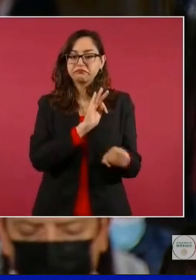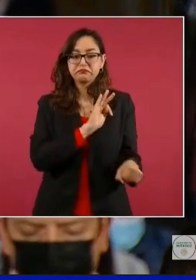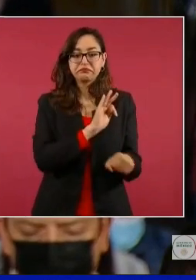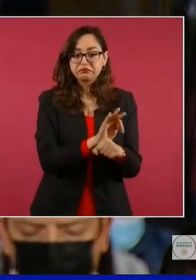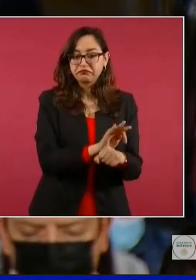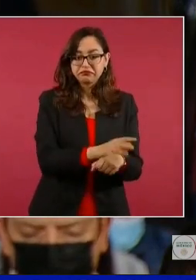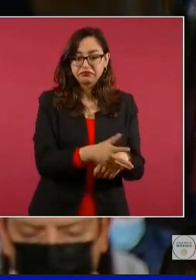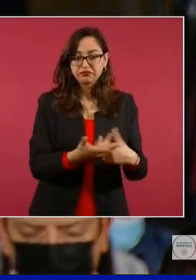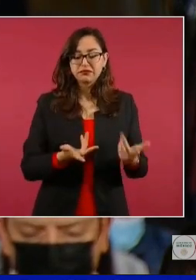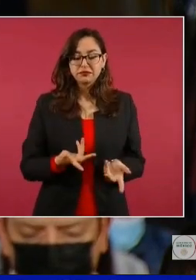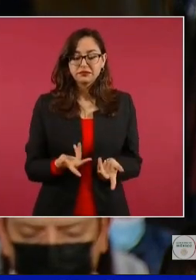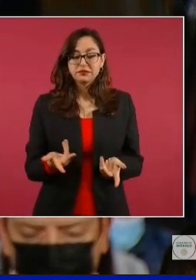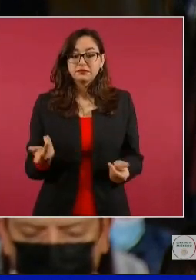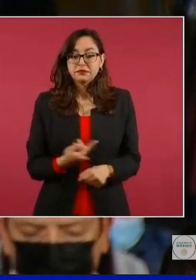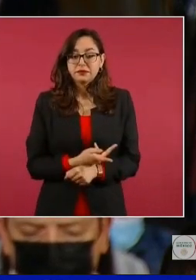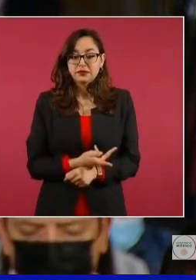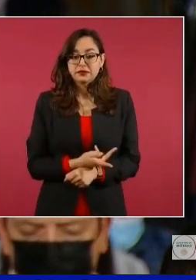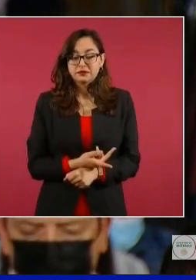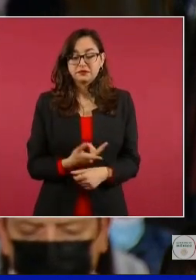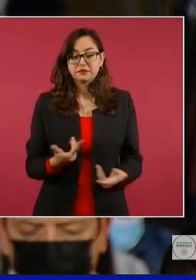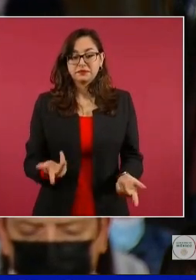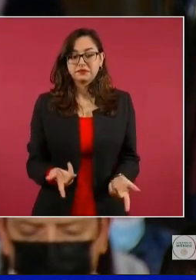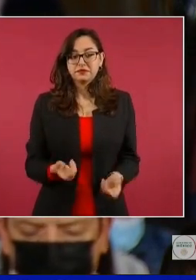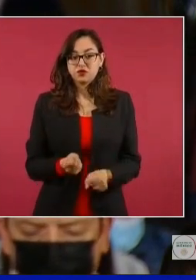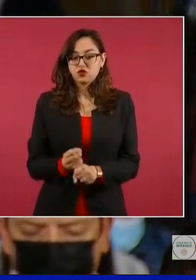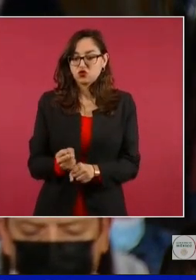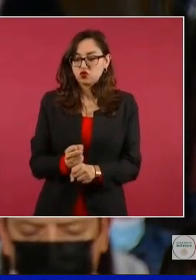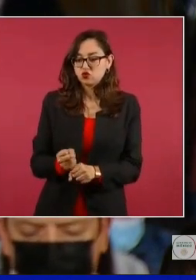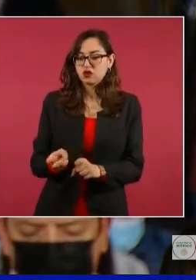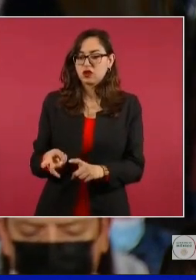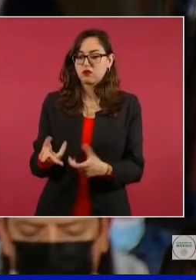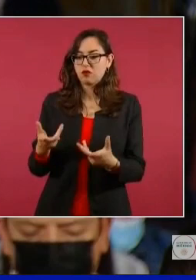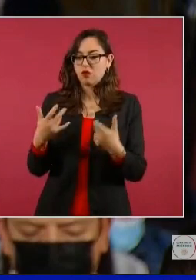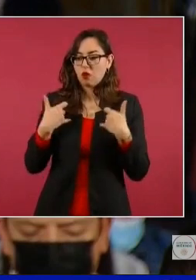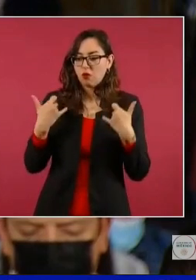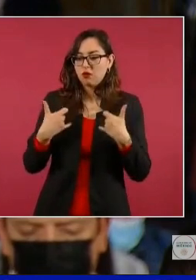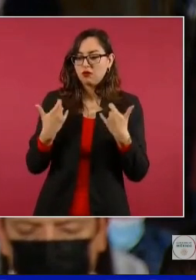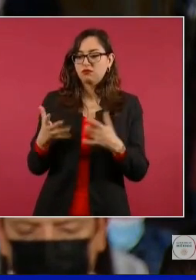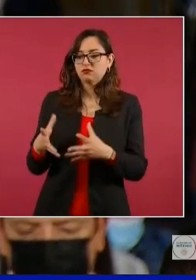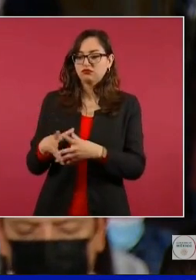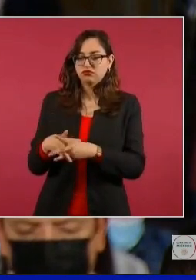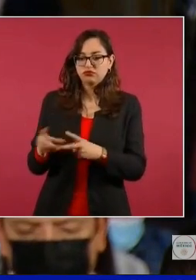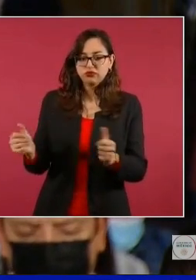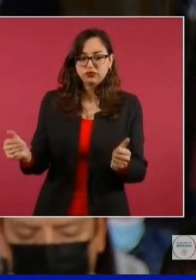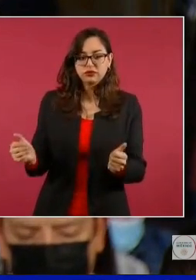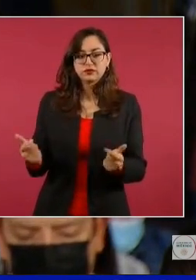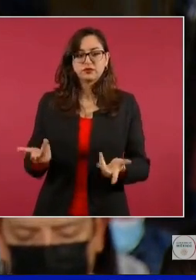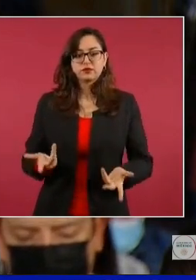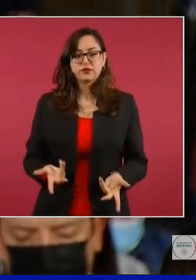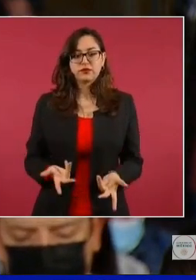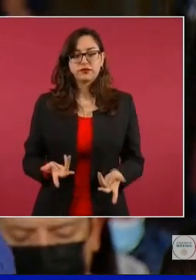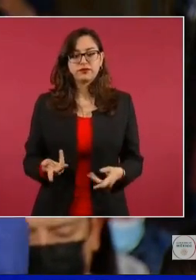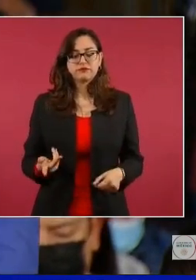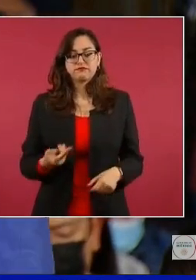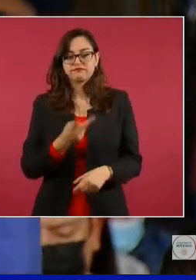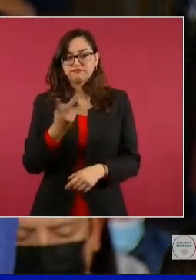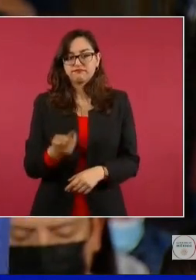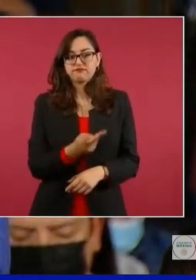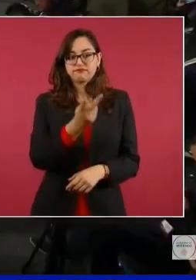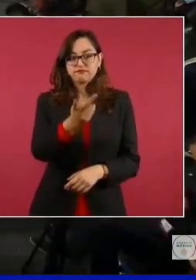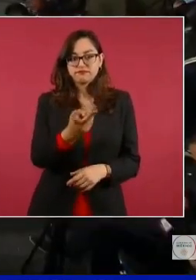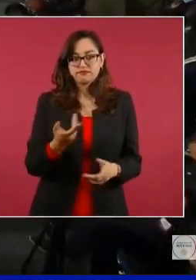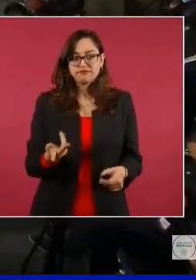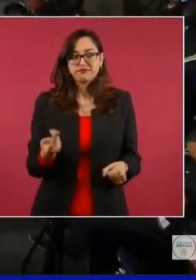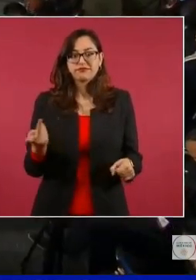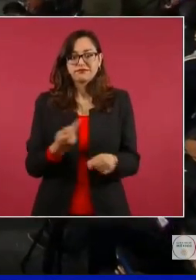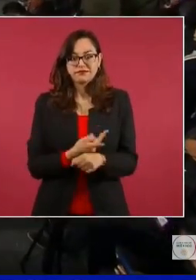Esto en torno a los delitos de tortura y lo que ya conocemos dentro de la opinión pública. Preguntarle, porque pues se